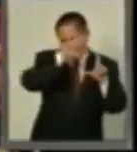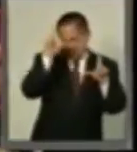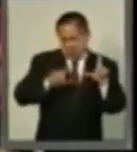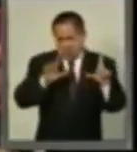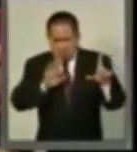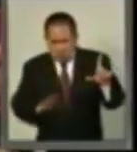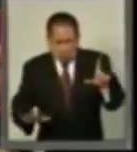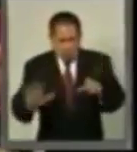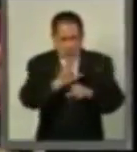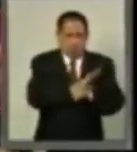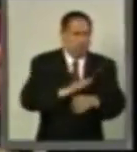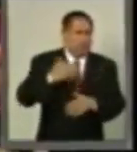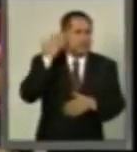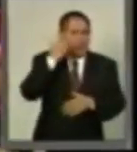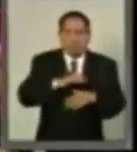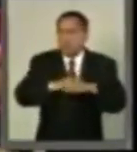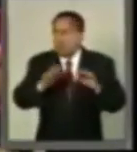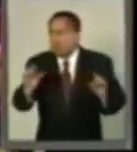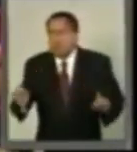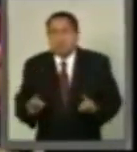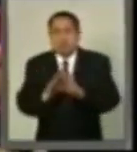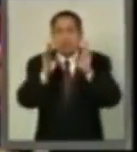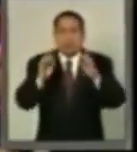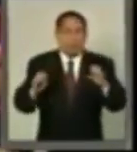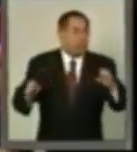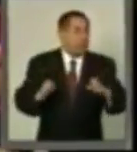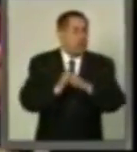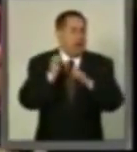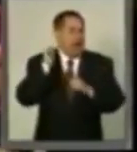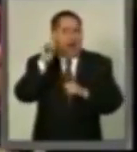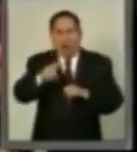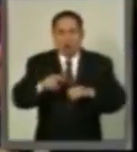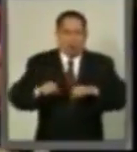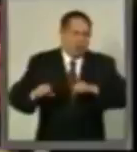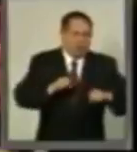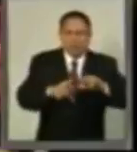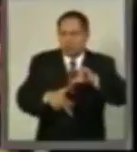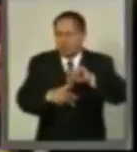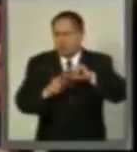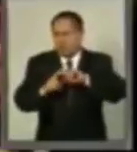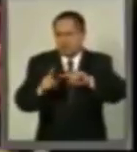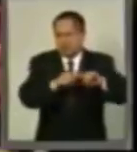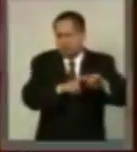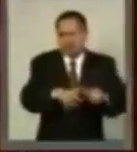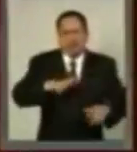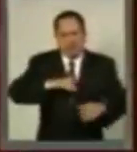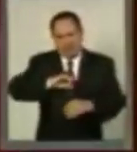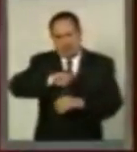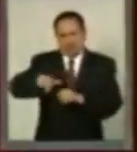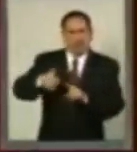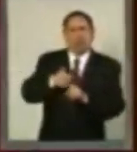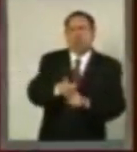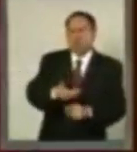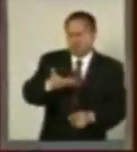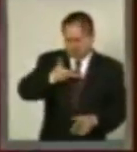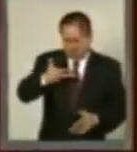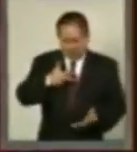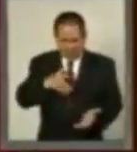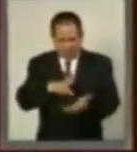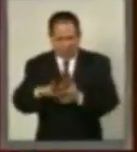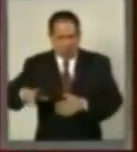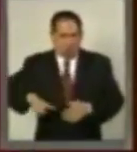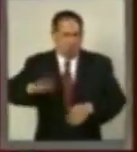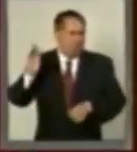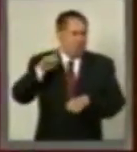saben que ante cualquier contingencia generada por algún fenómeno natural, tienen hoy más que nunca un